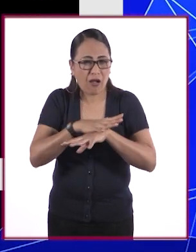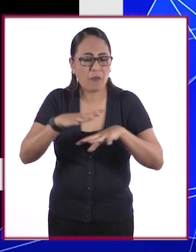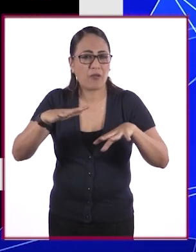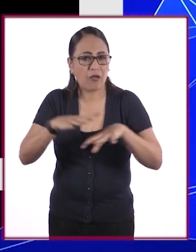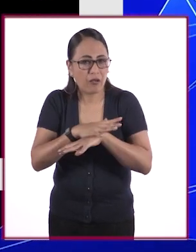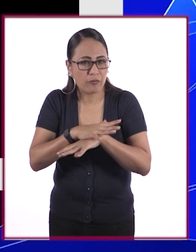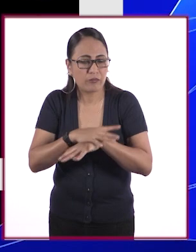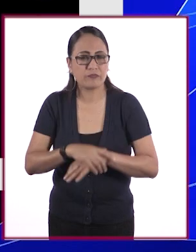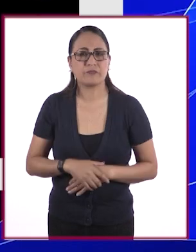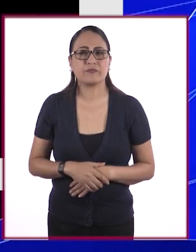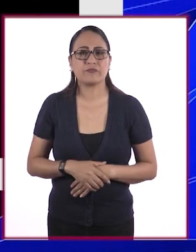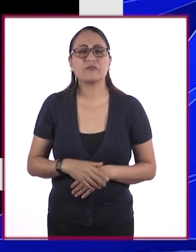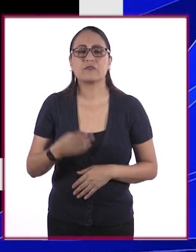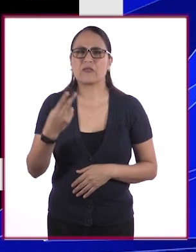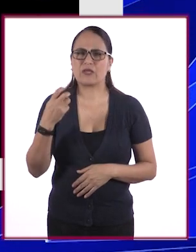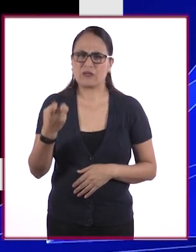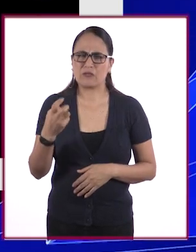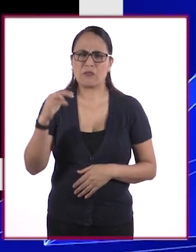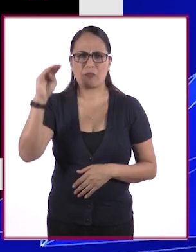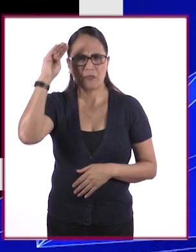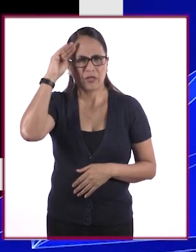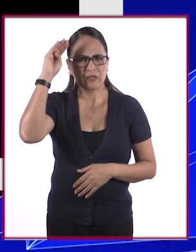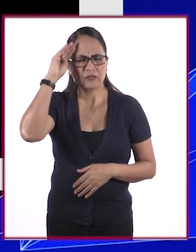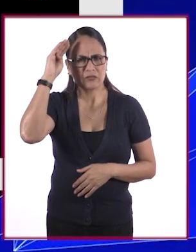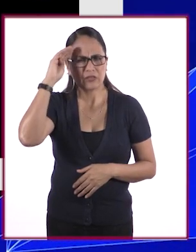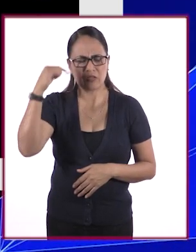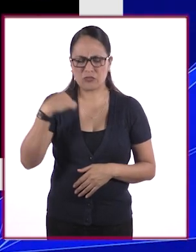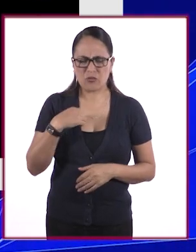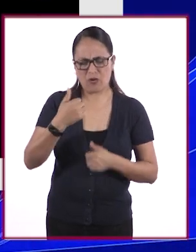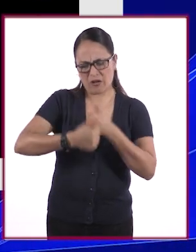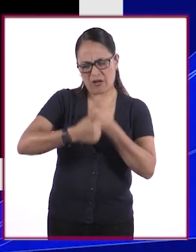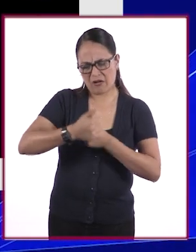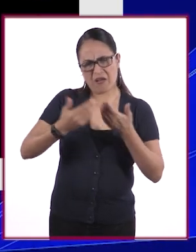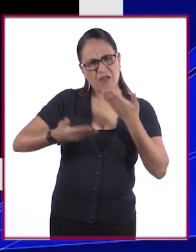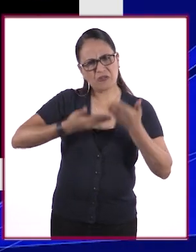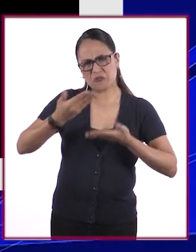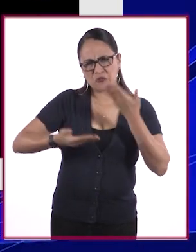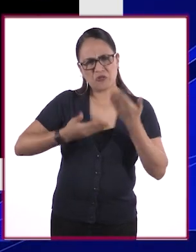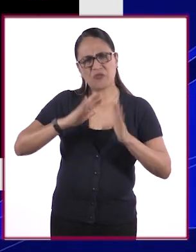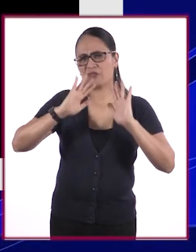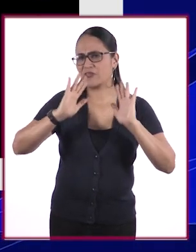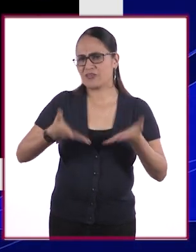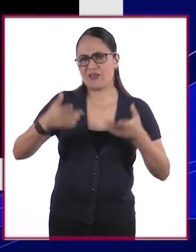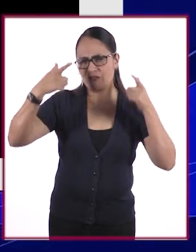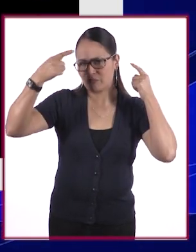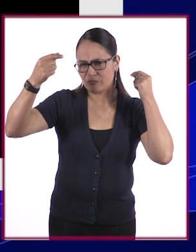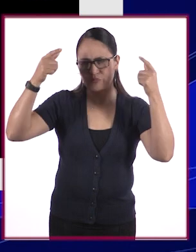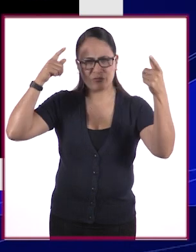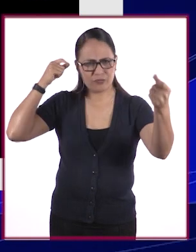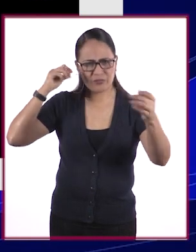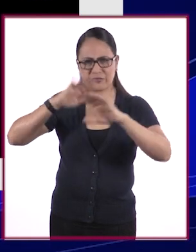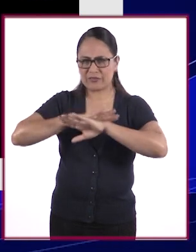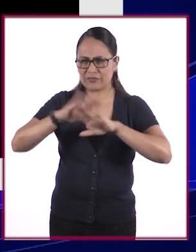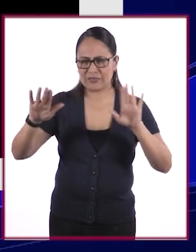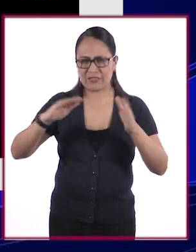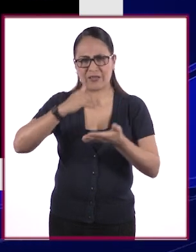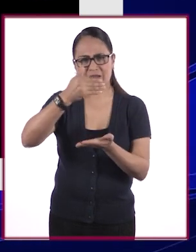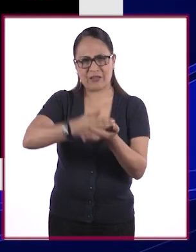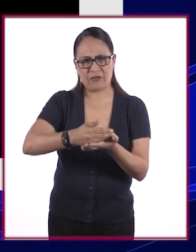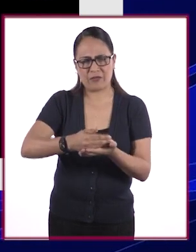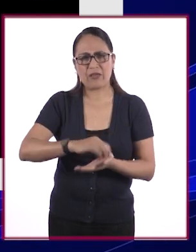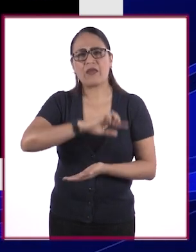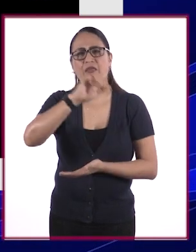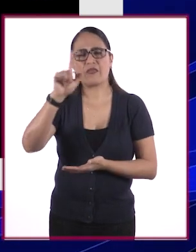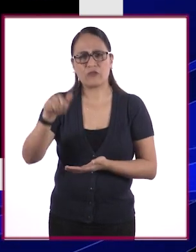rápida. Entonces, no hay que pensar que estudio una carrera y ya terminé de estudiar y ahora ya nada más